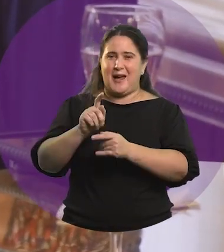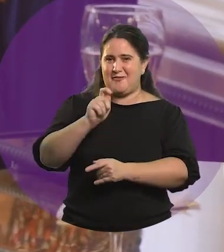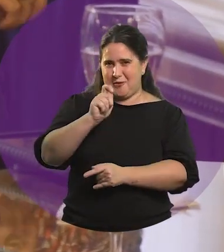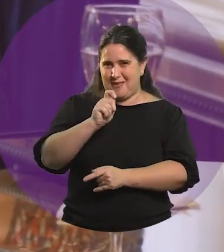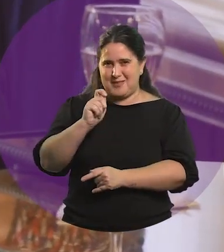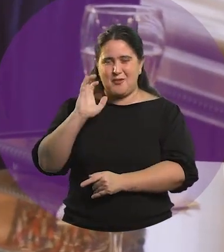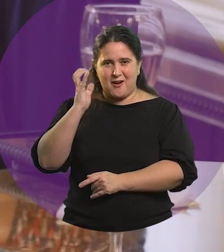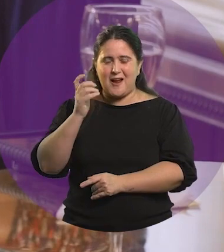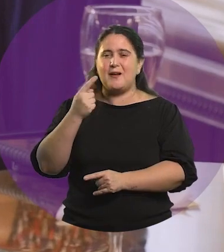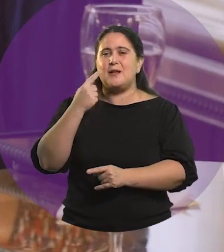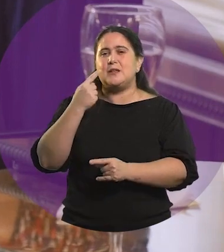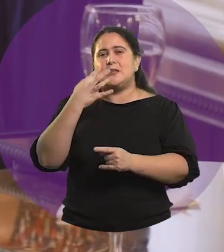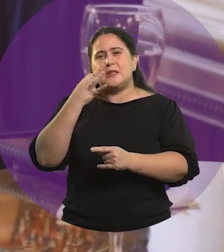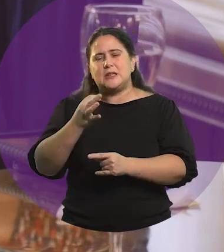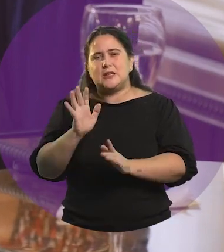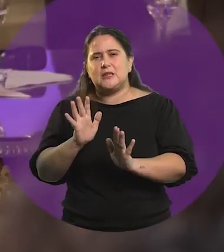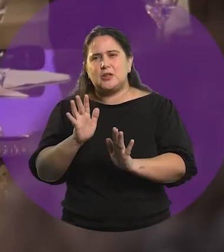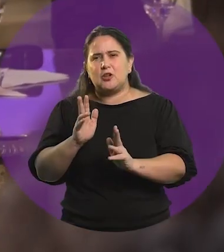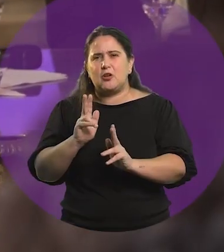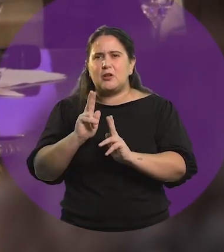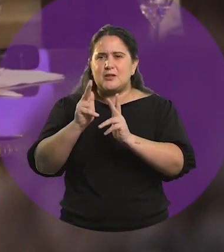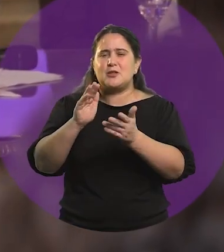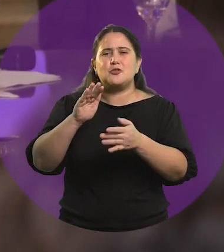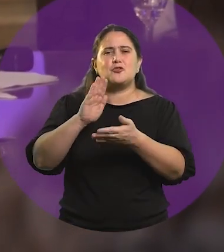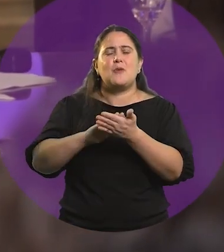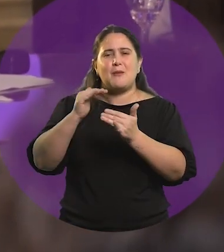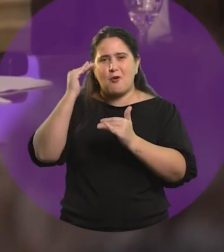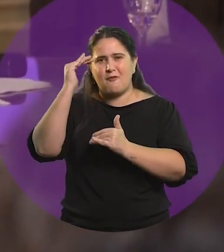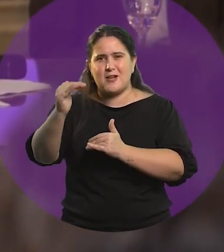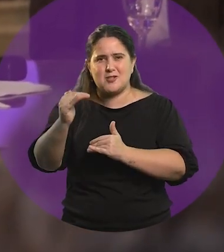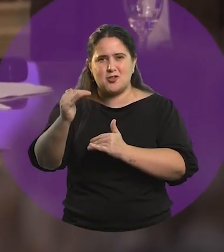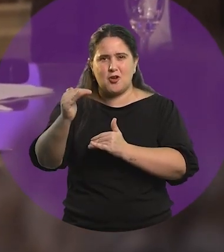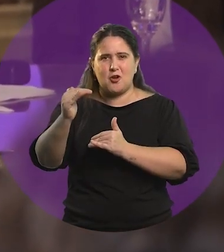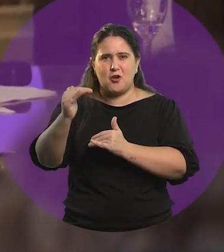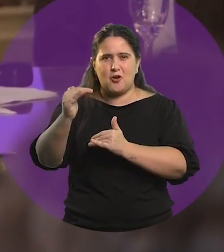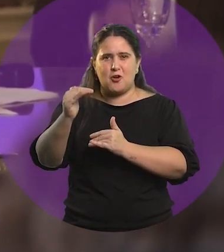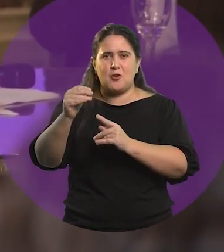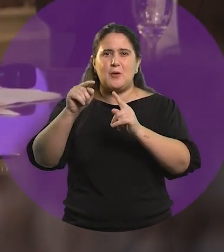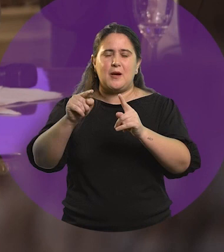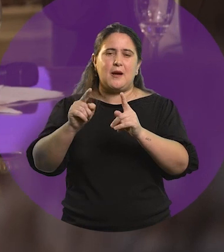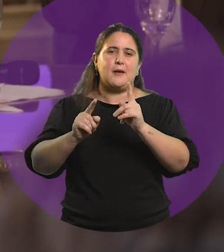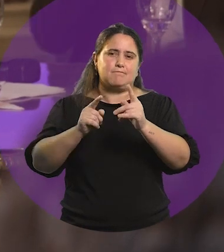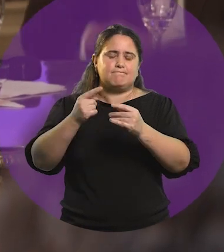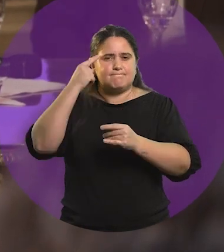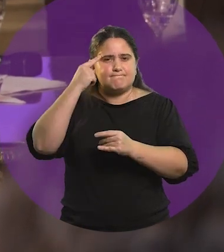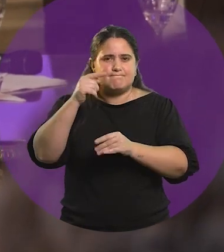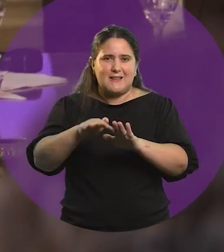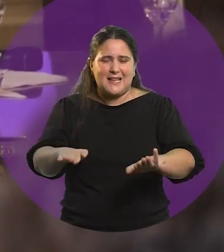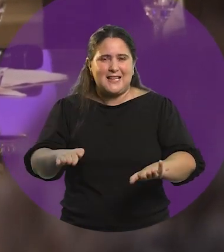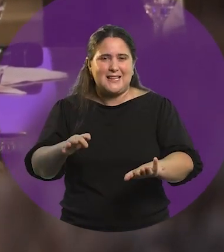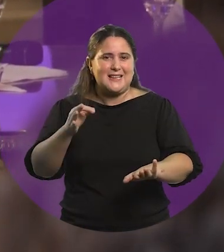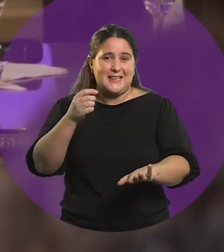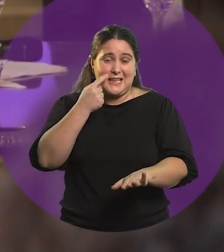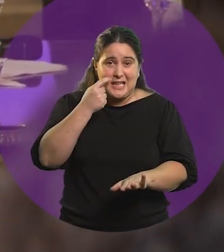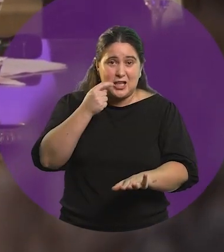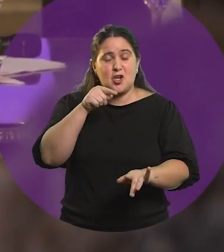noticias, algo que tú dijiste me marcó. Y es como los docentes de una pensaban que los niños como